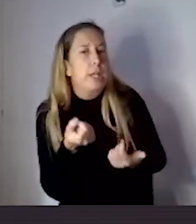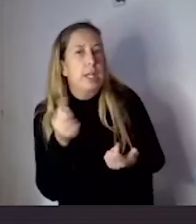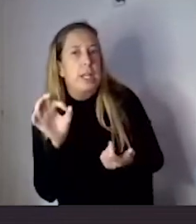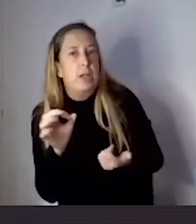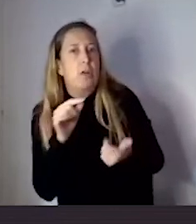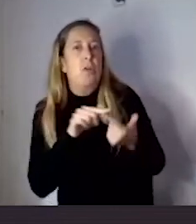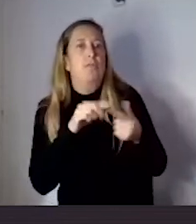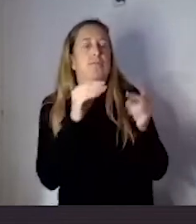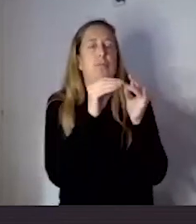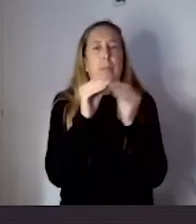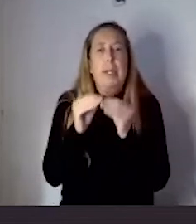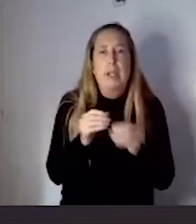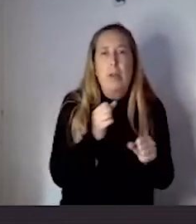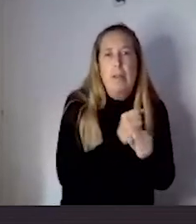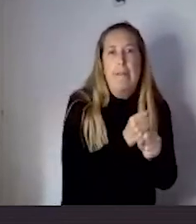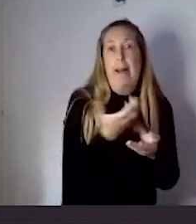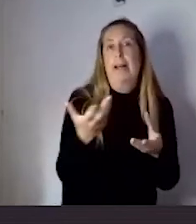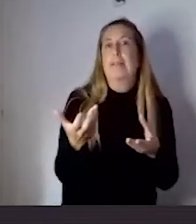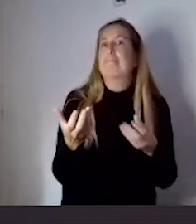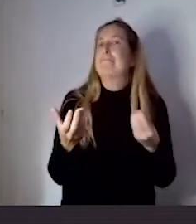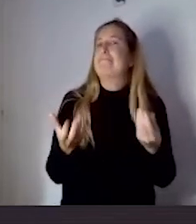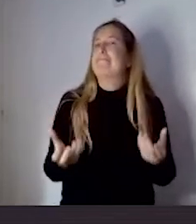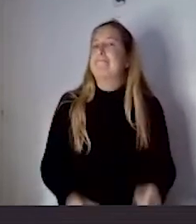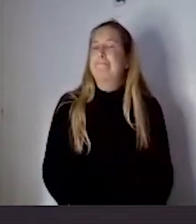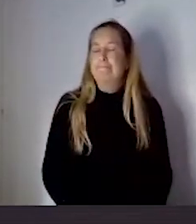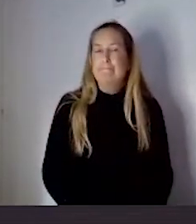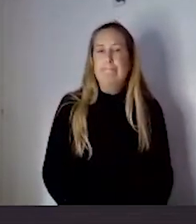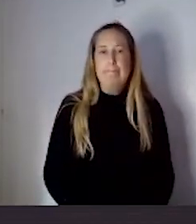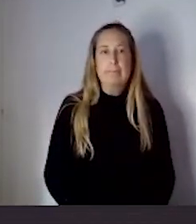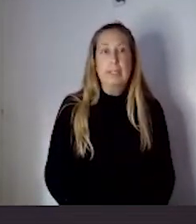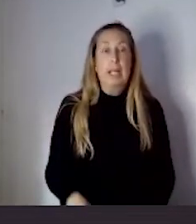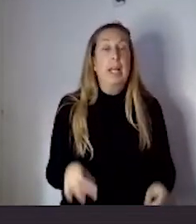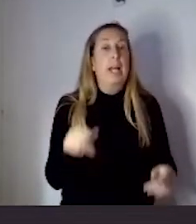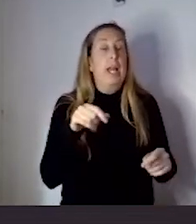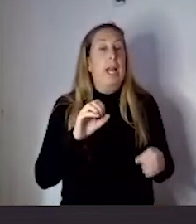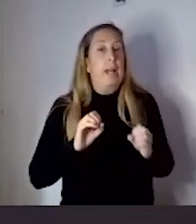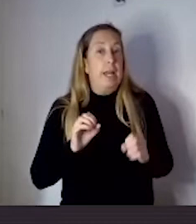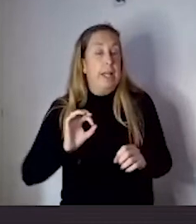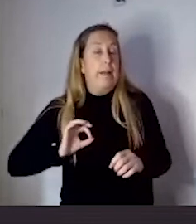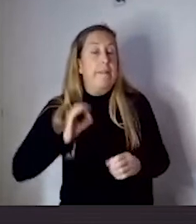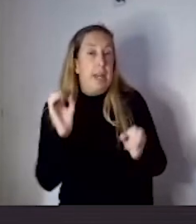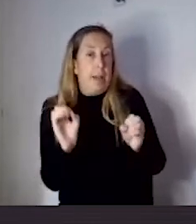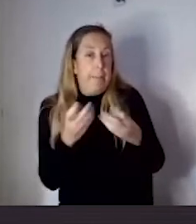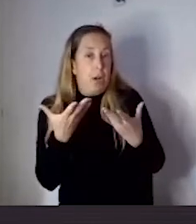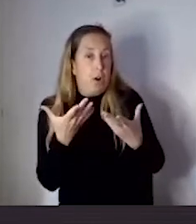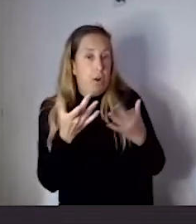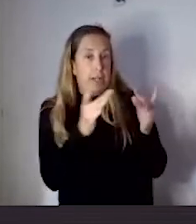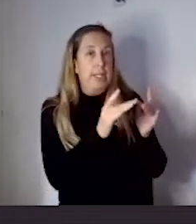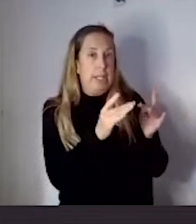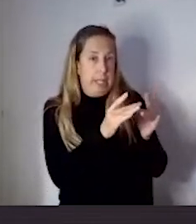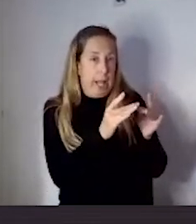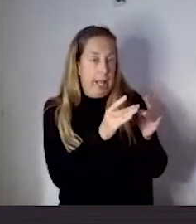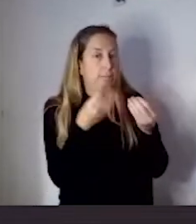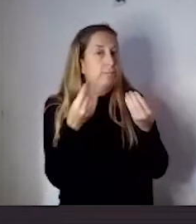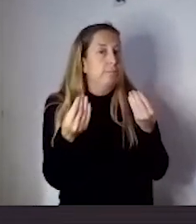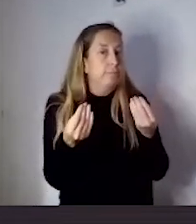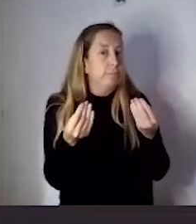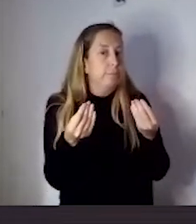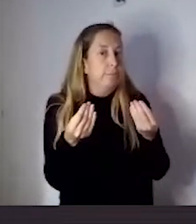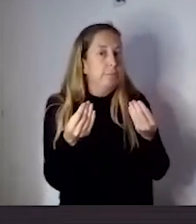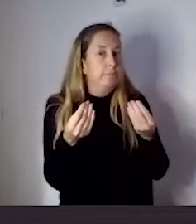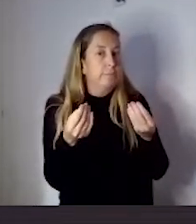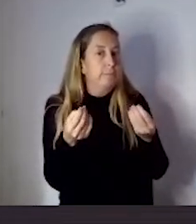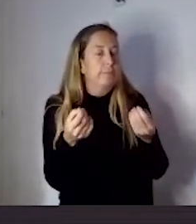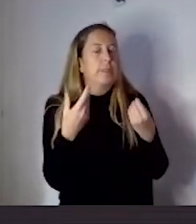del día el bien el bienestar digital es una una nueva capa una nueva capa de eso de los bienes implica cómo